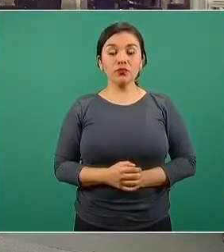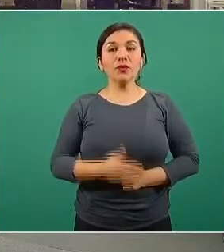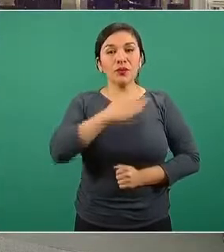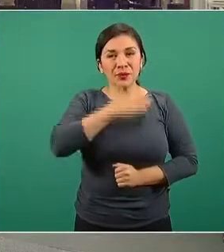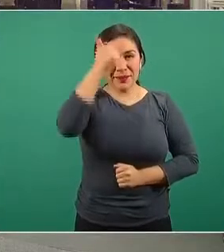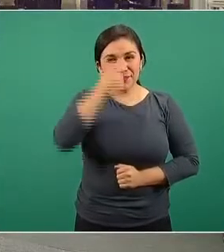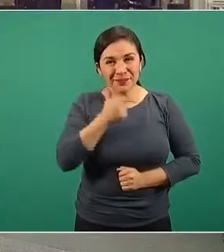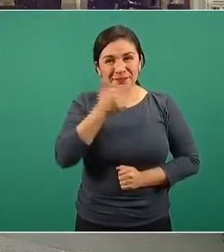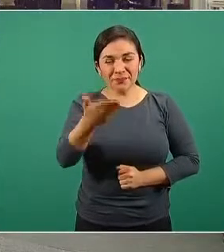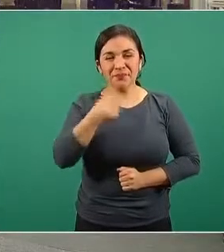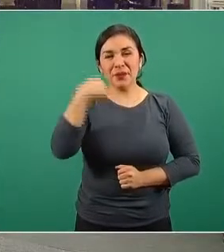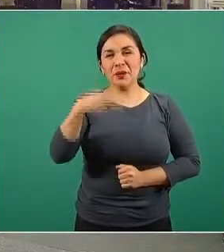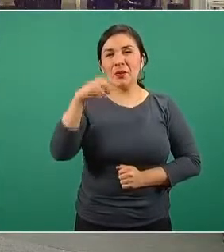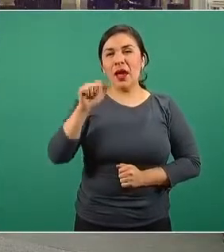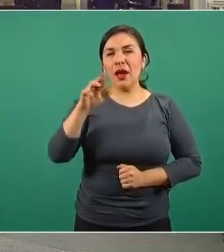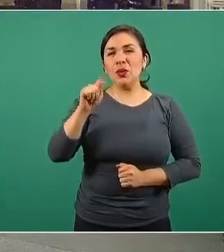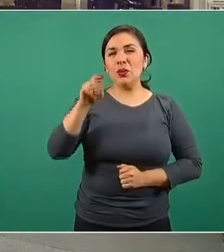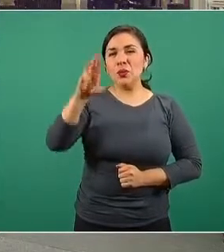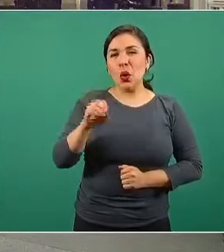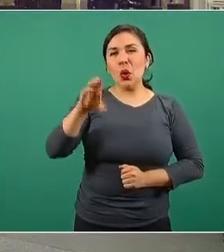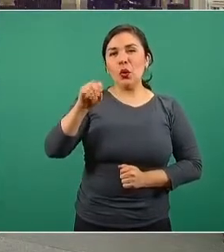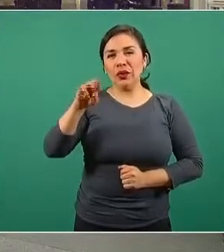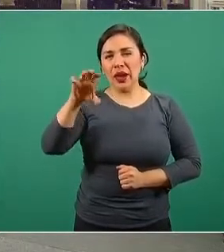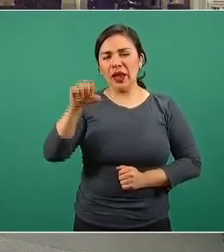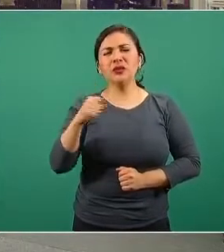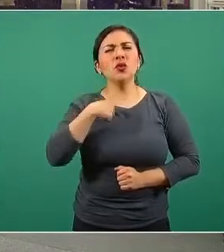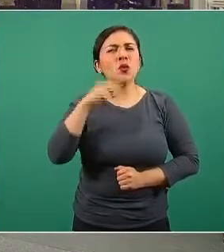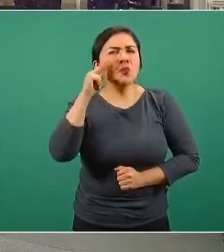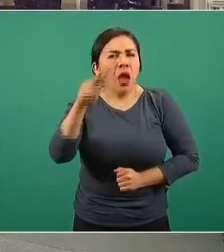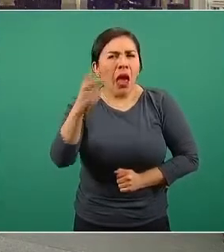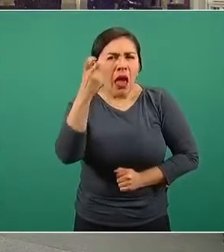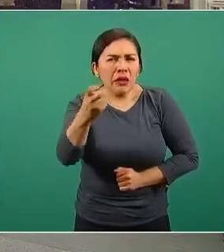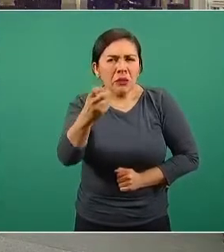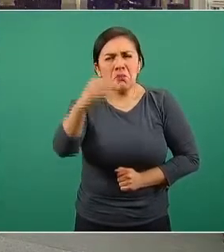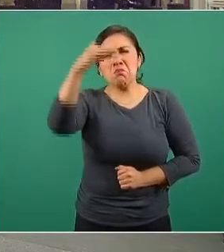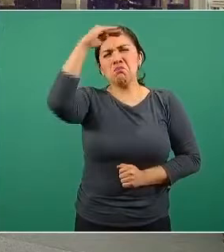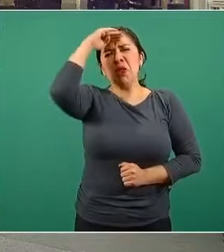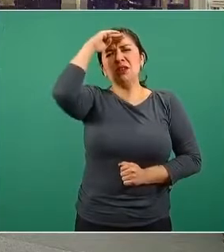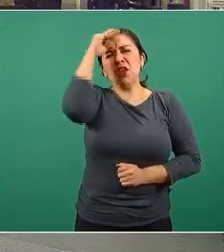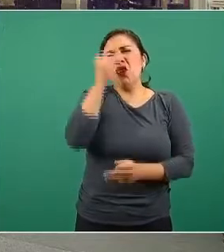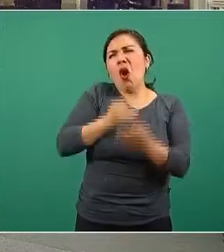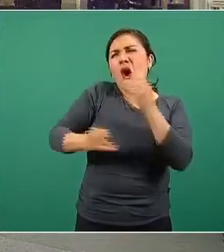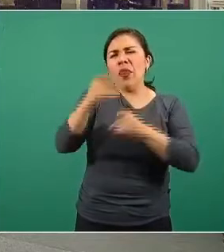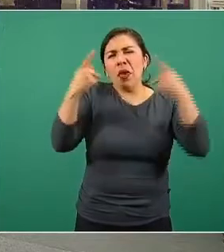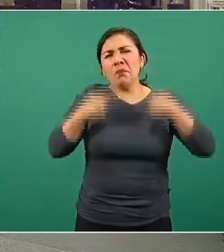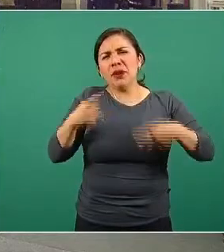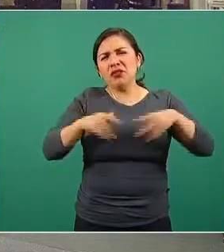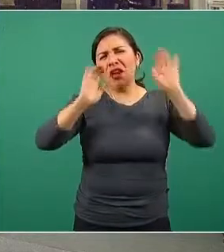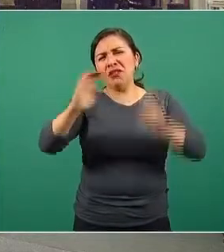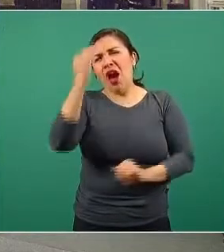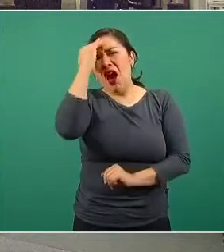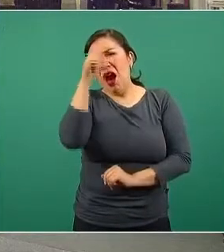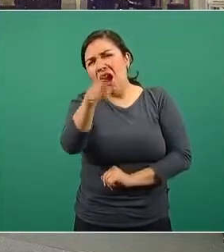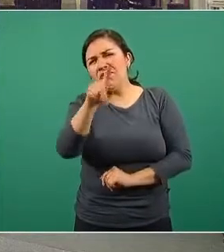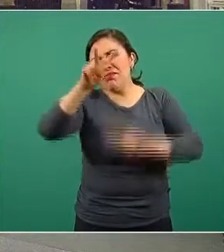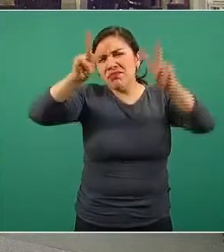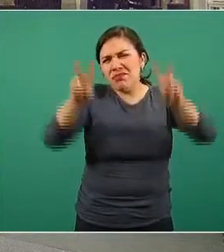Hola, buenas noches. Arturo Contreras, de Pie de Página. Uno pensaría que estas son cosas que ya todo el mundo debería saber o que todo el mundo sabe, ¿no? Sin